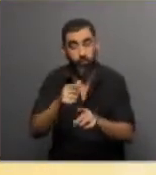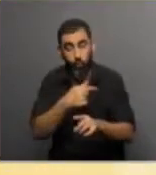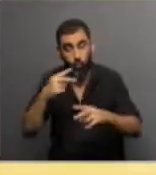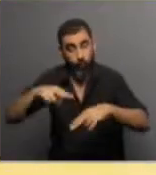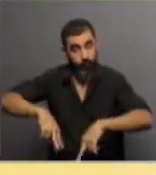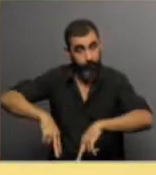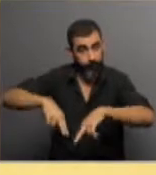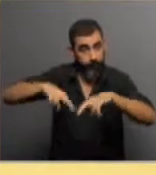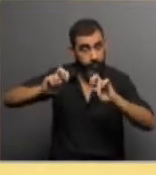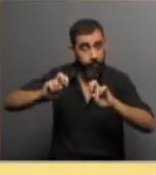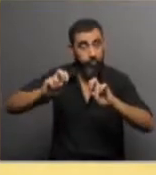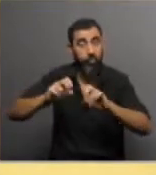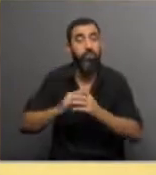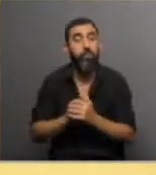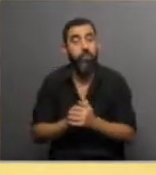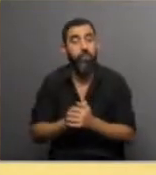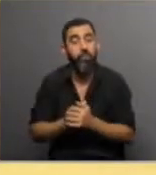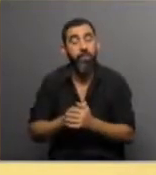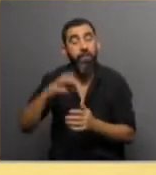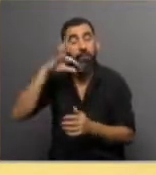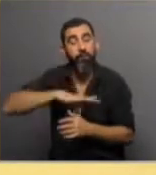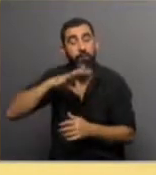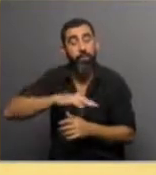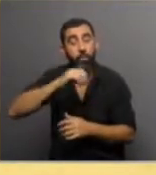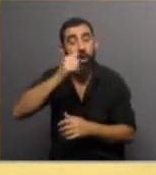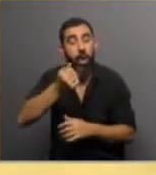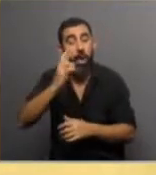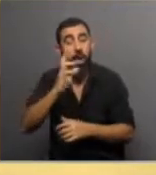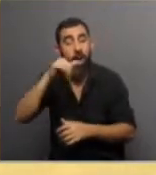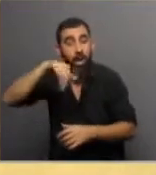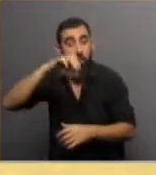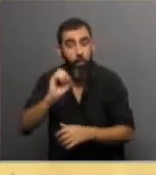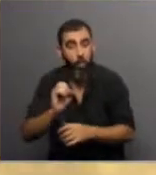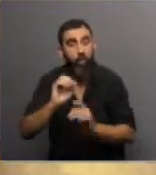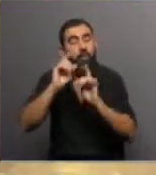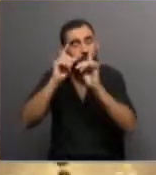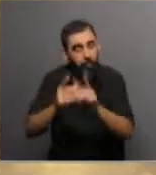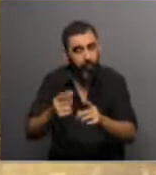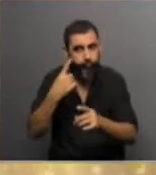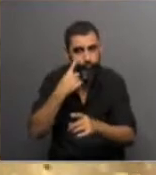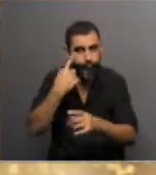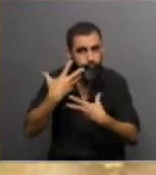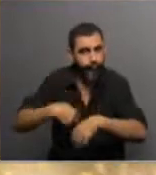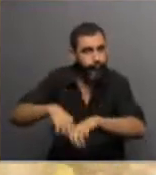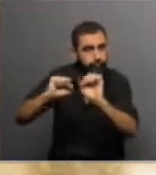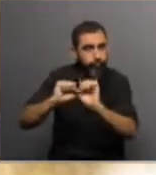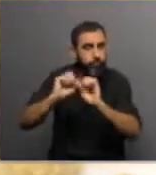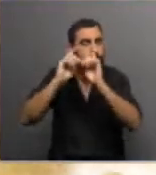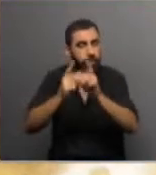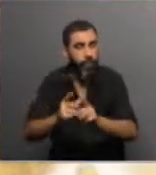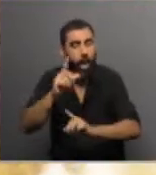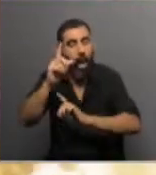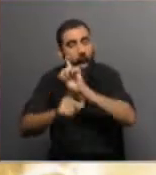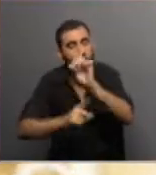estudios en arbovirus, o sea, de virus transmitidos por artrópodos, también identificamos en